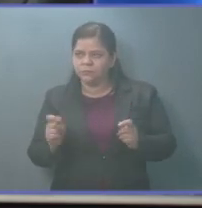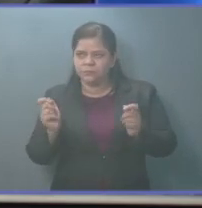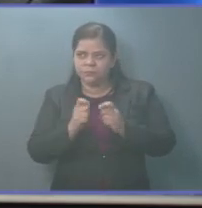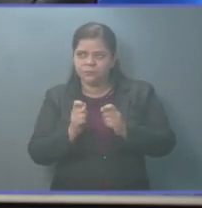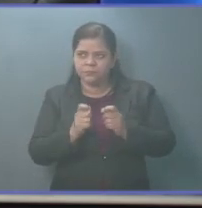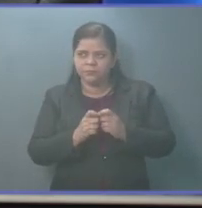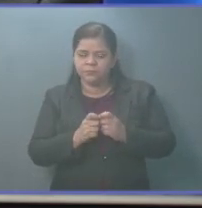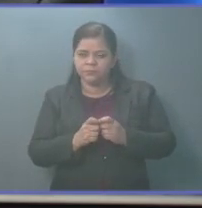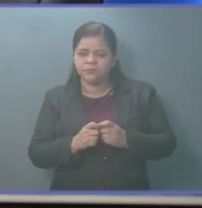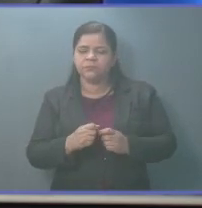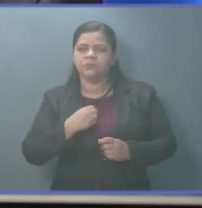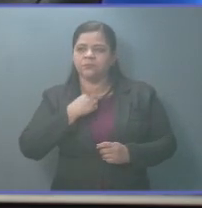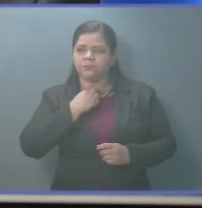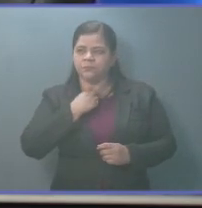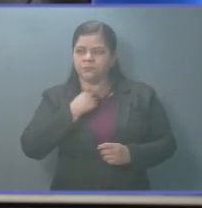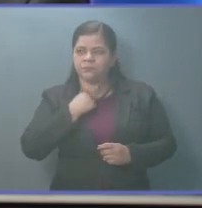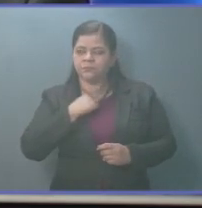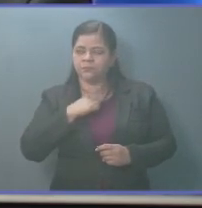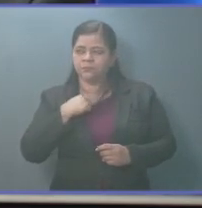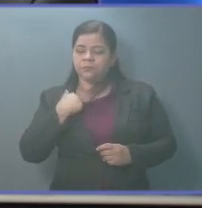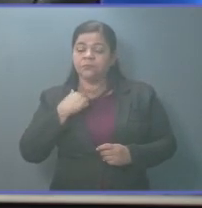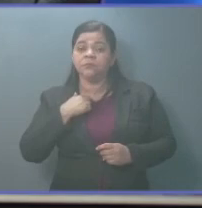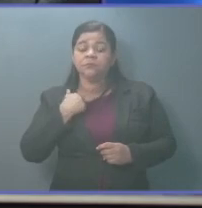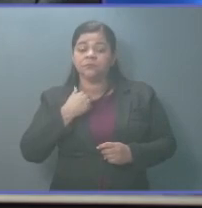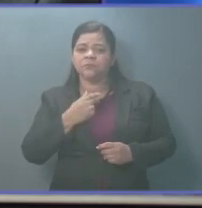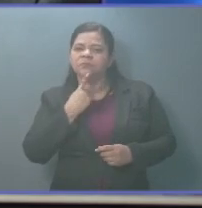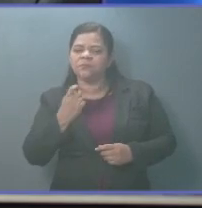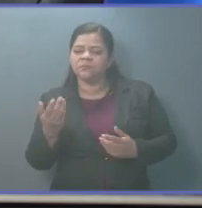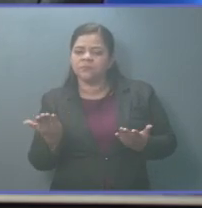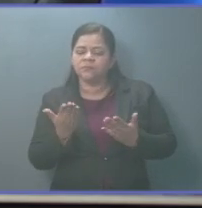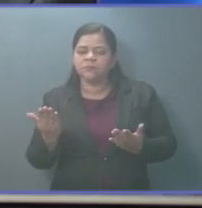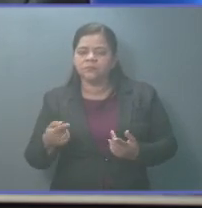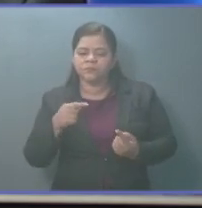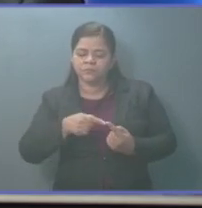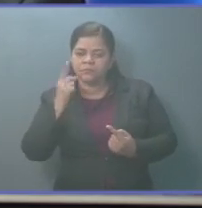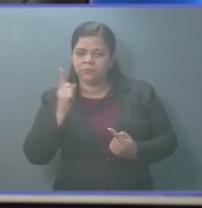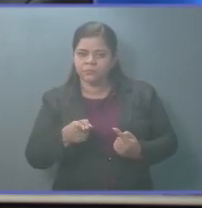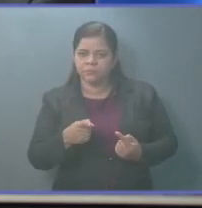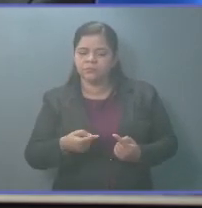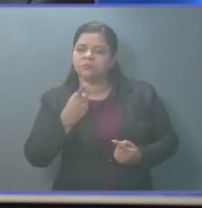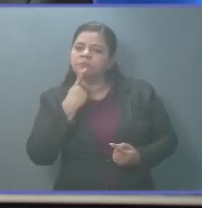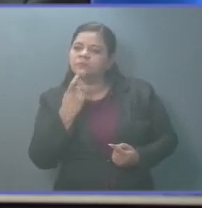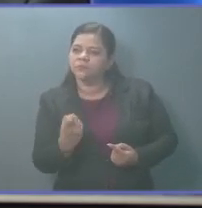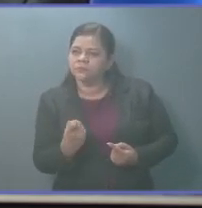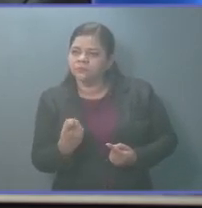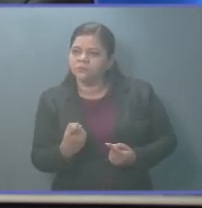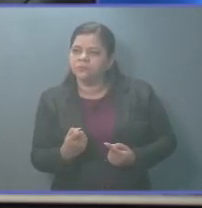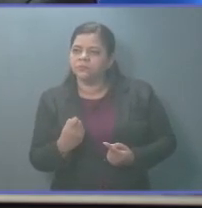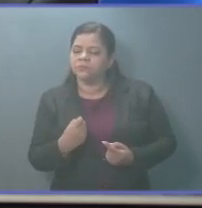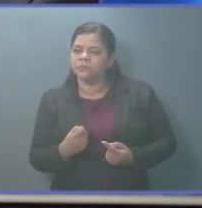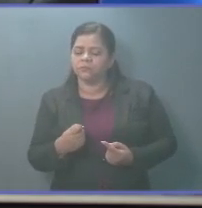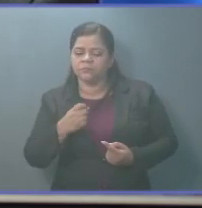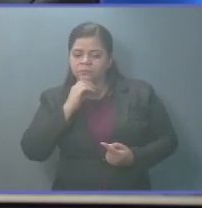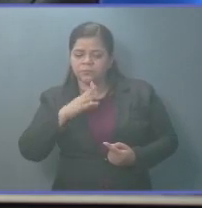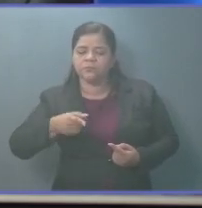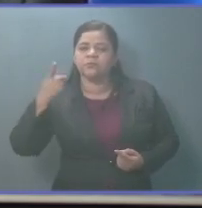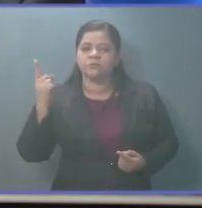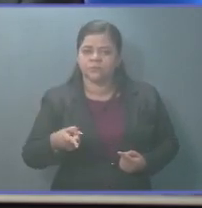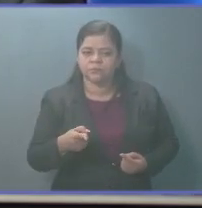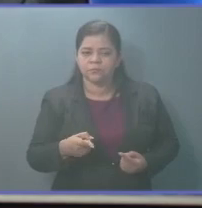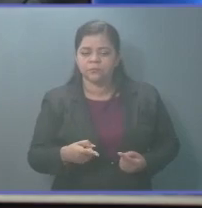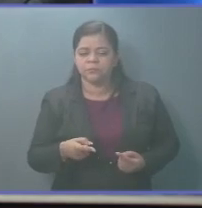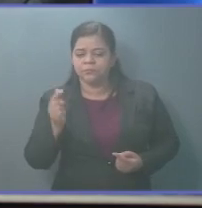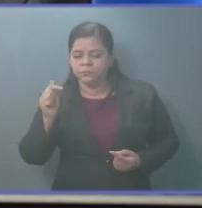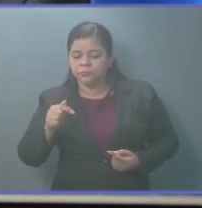sola, ¿quién hizo esa asignación? ¿Quién las misionó? Y si esas